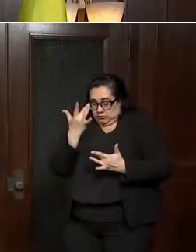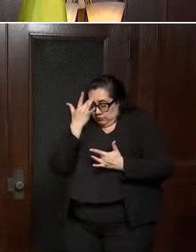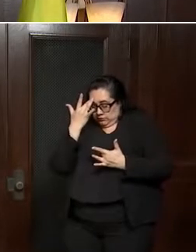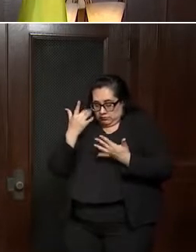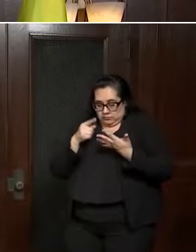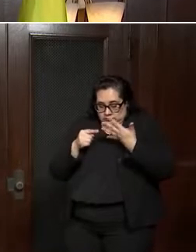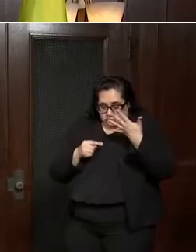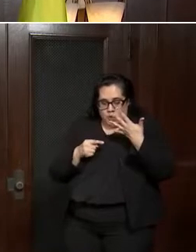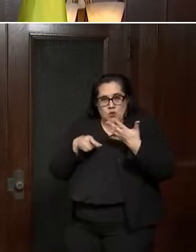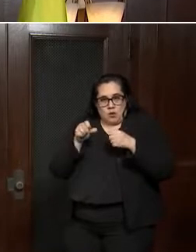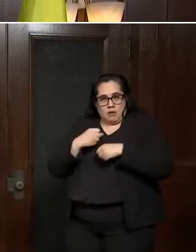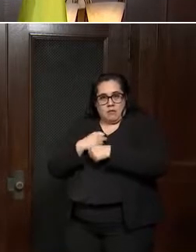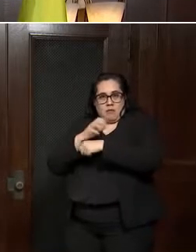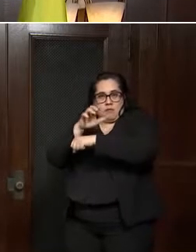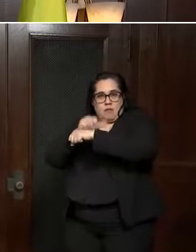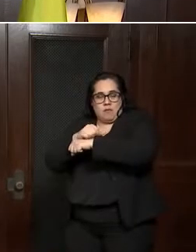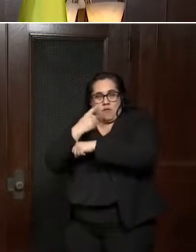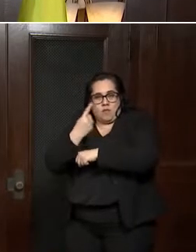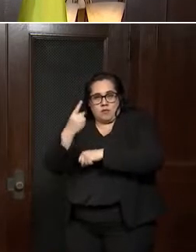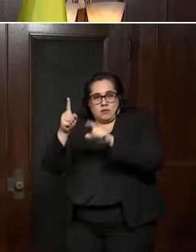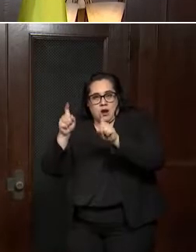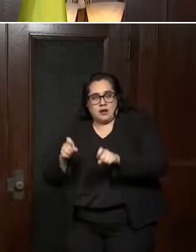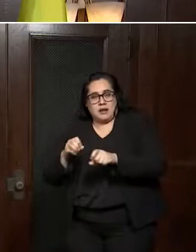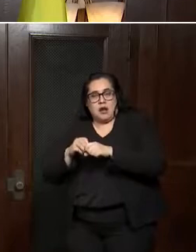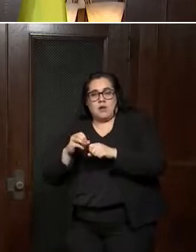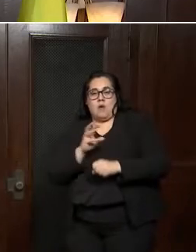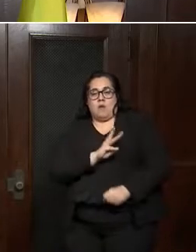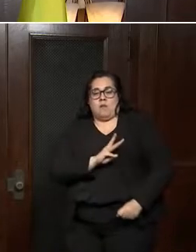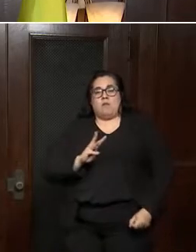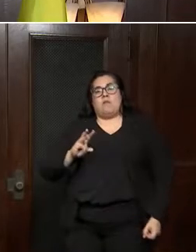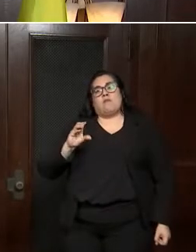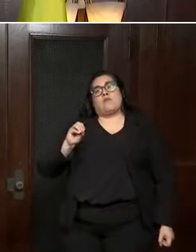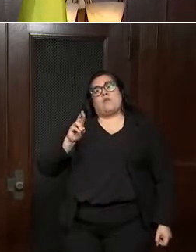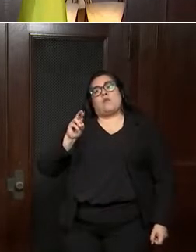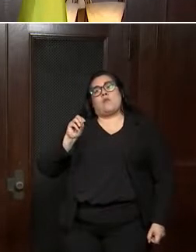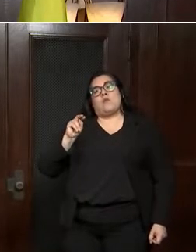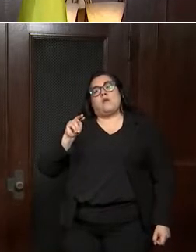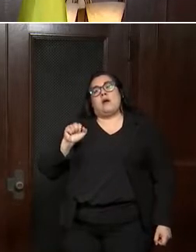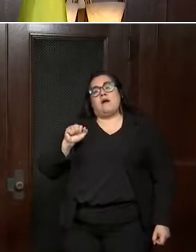puedes hacer una cita para una prueba en la página